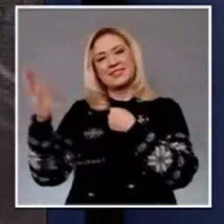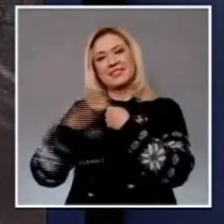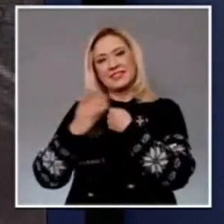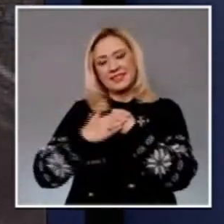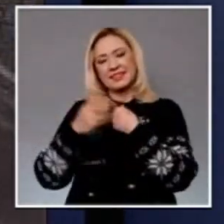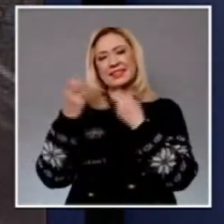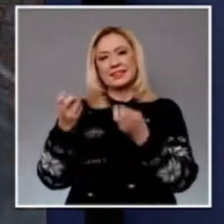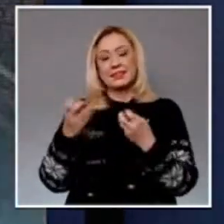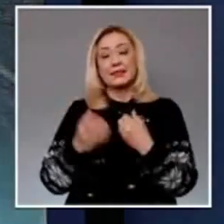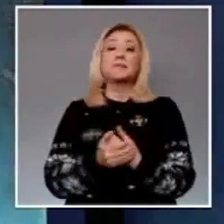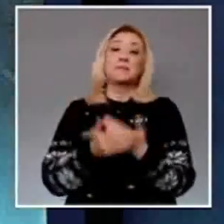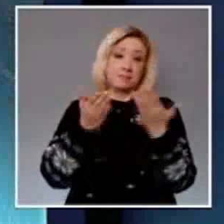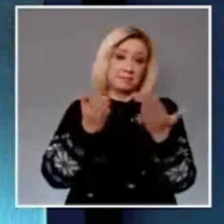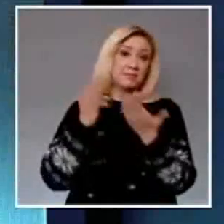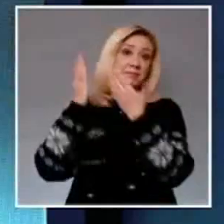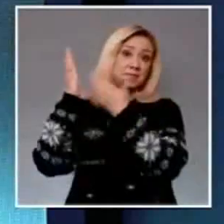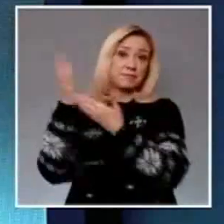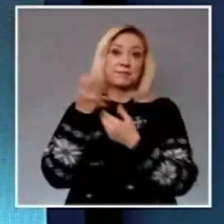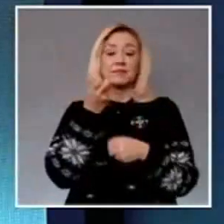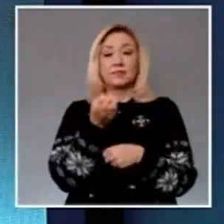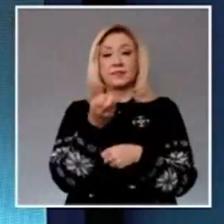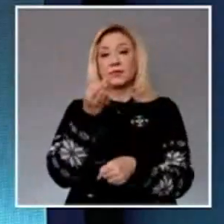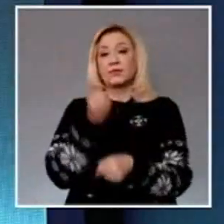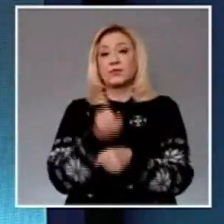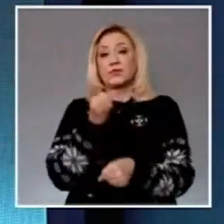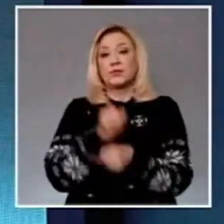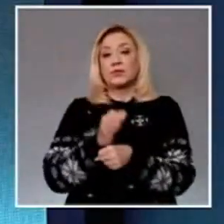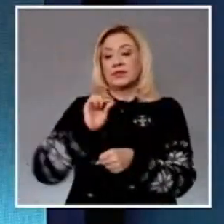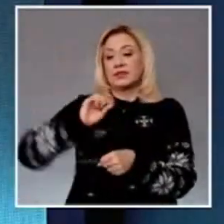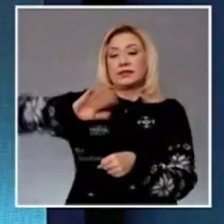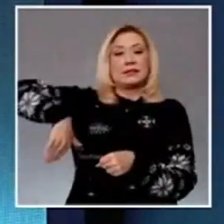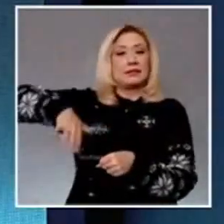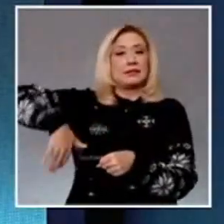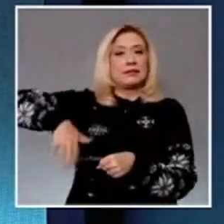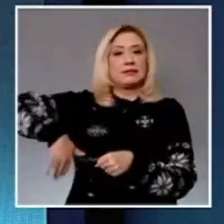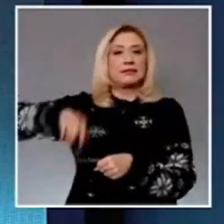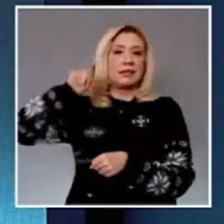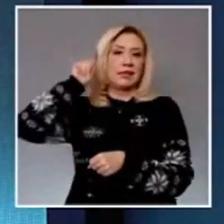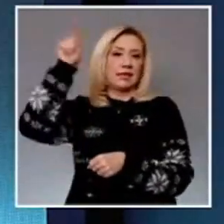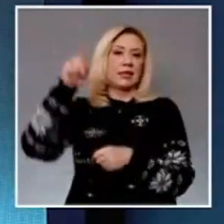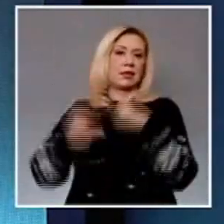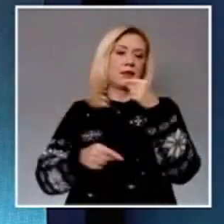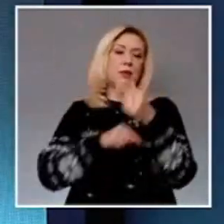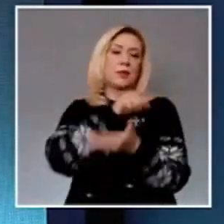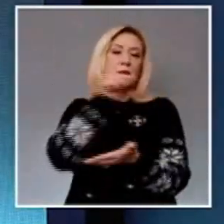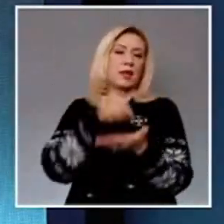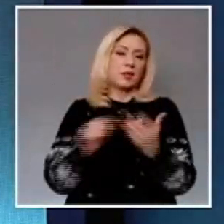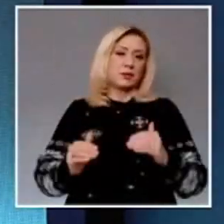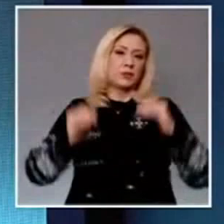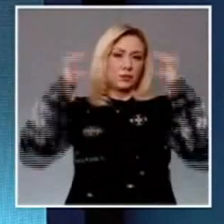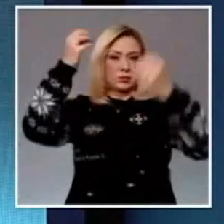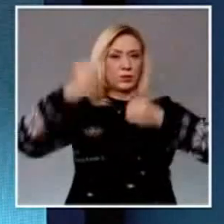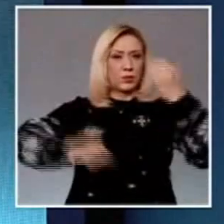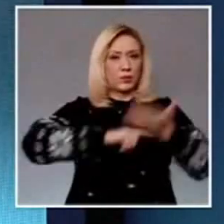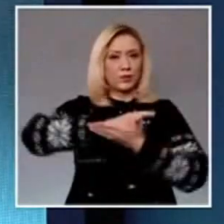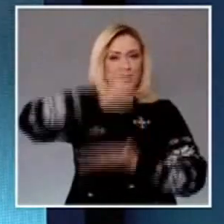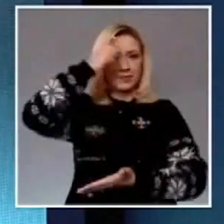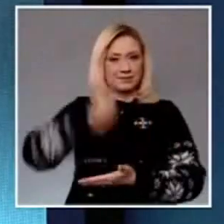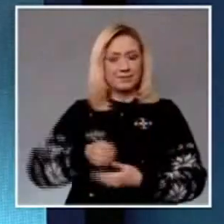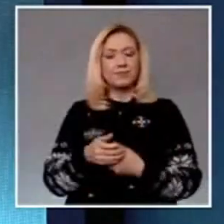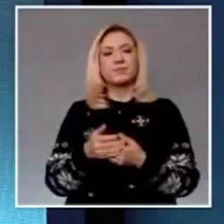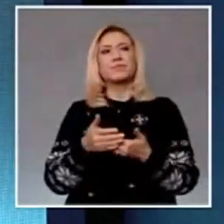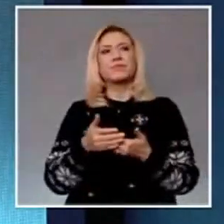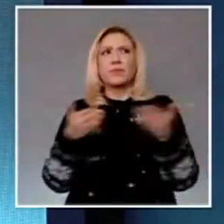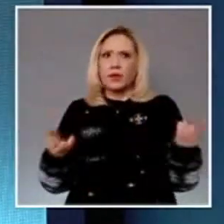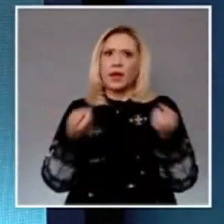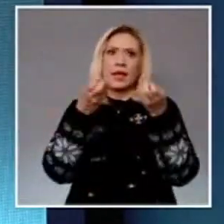la información recién generada de lo que ocurrió en Pino Suárez número 2. Y ahora, en un ejercicio de transparencia y rendición de cuentas, este